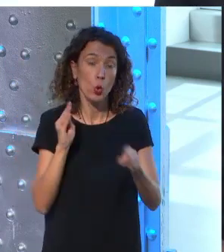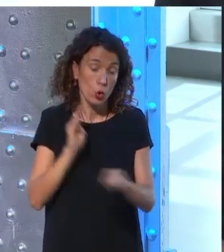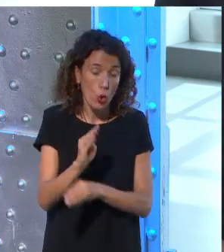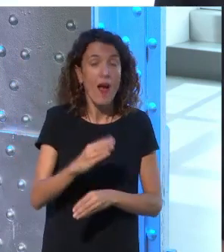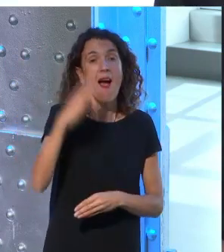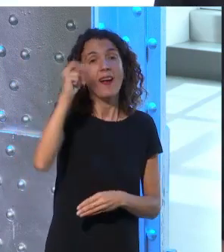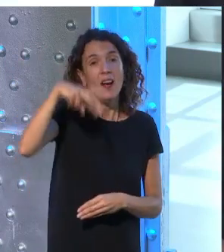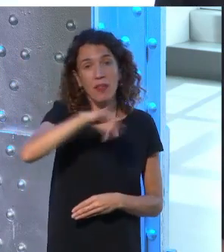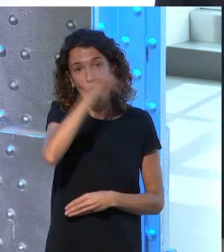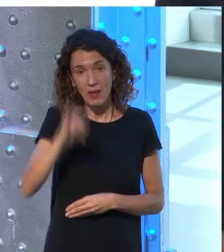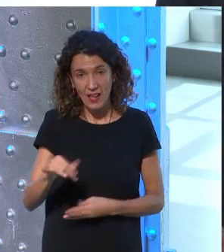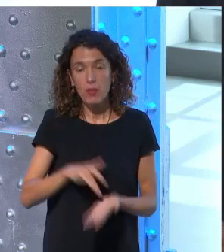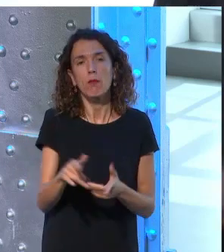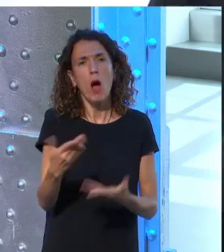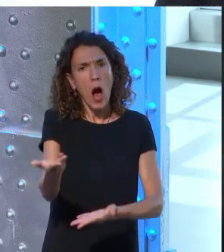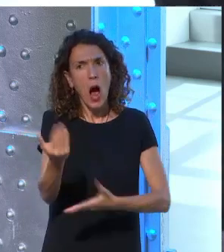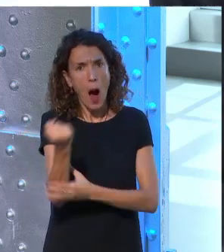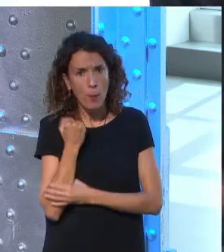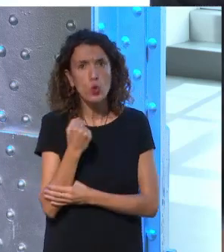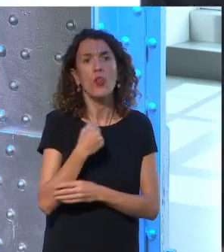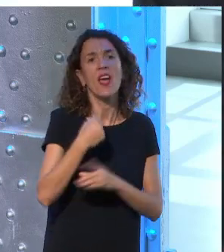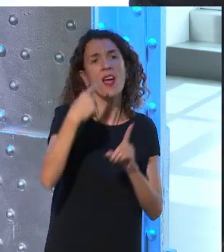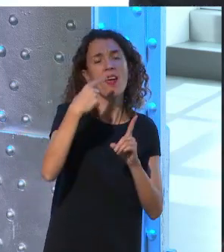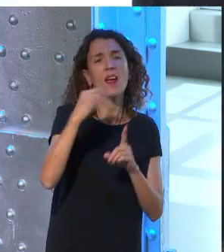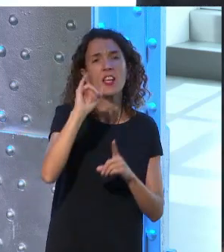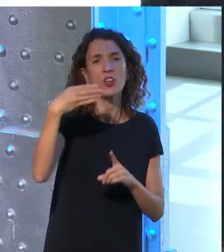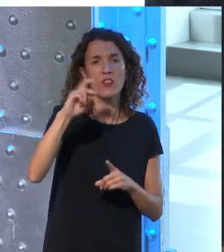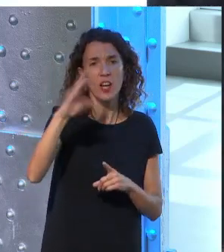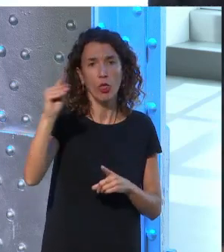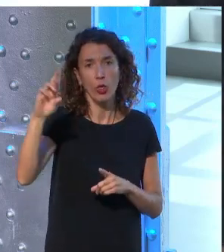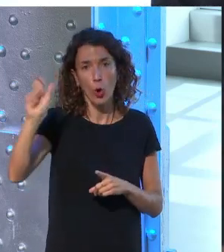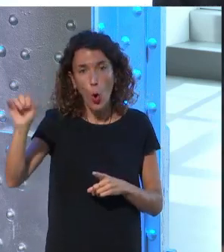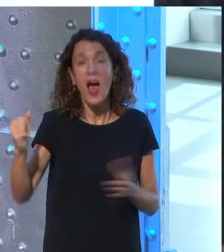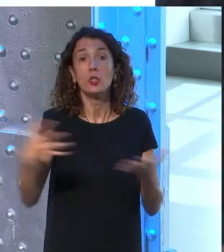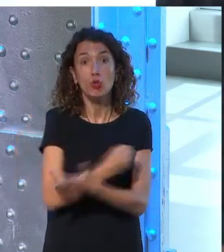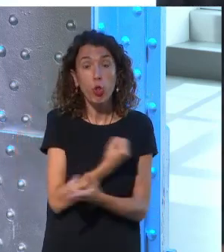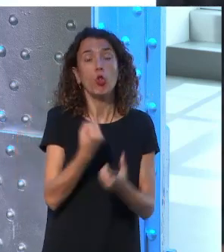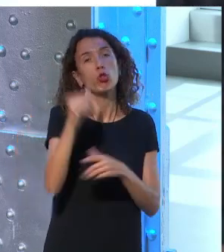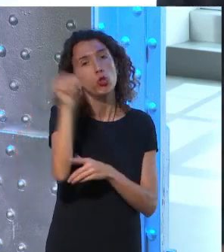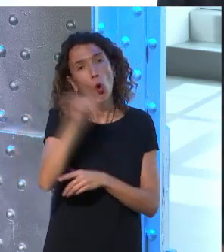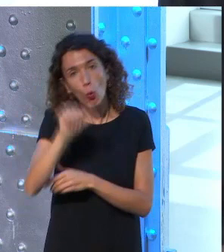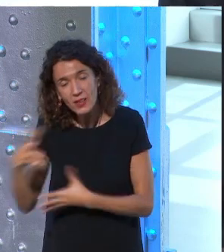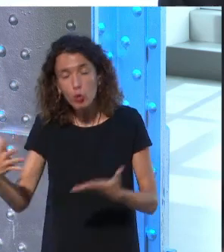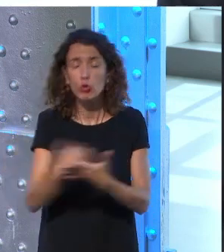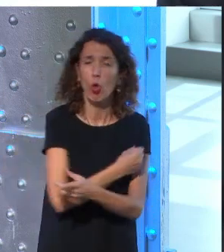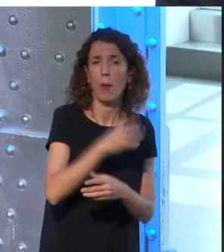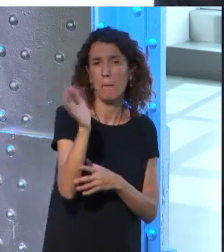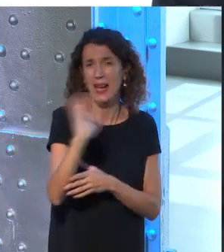lo hemos hecho también con apoyo de Iberdrola. Todos los documentales, todas las